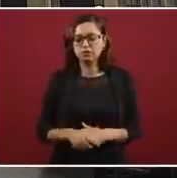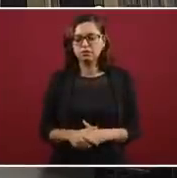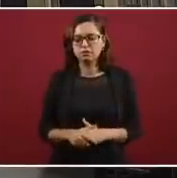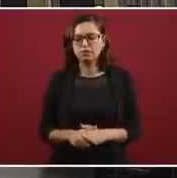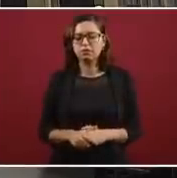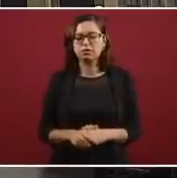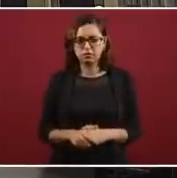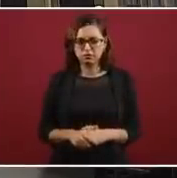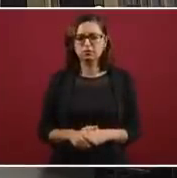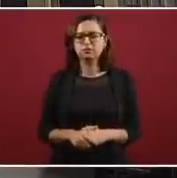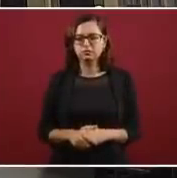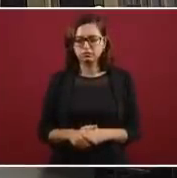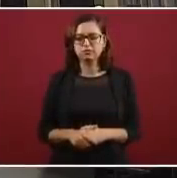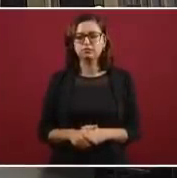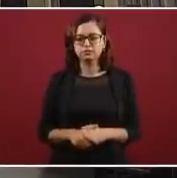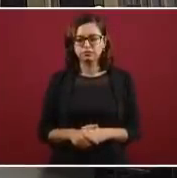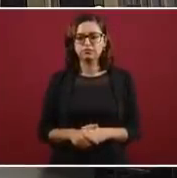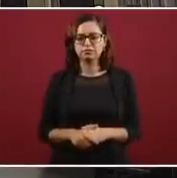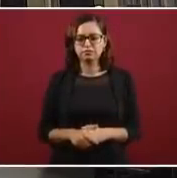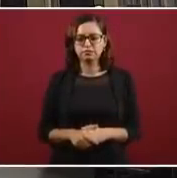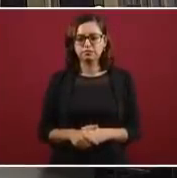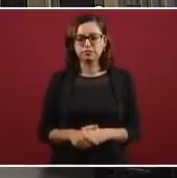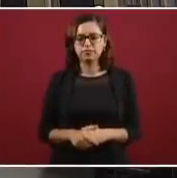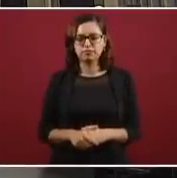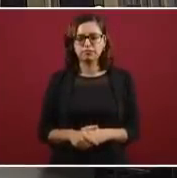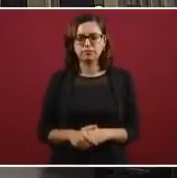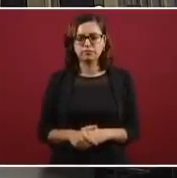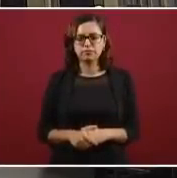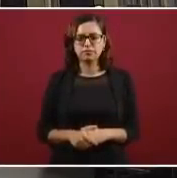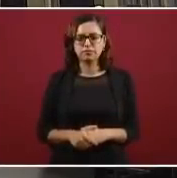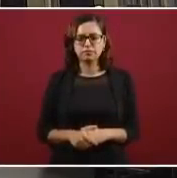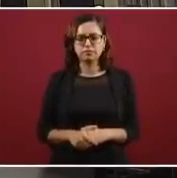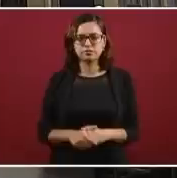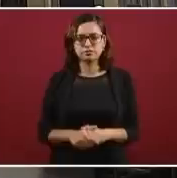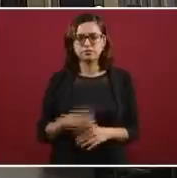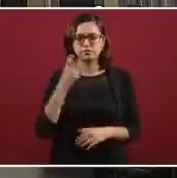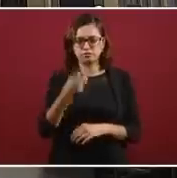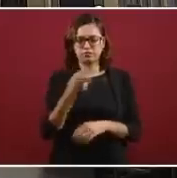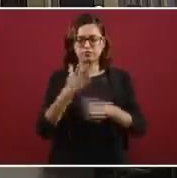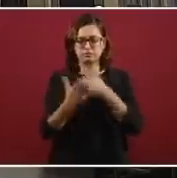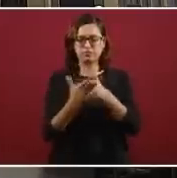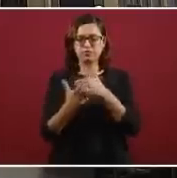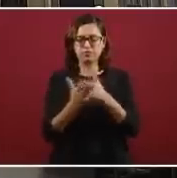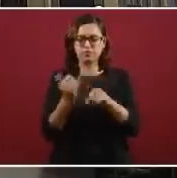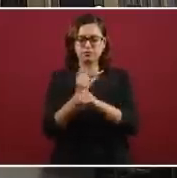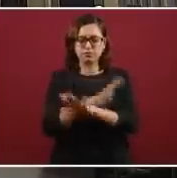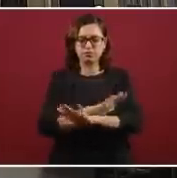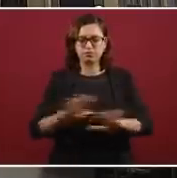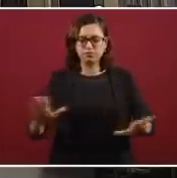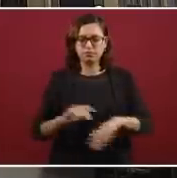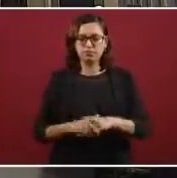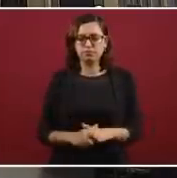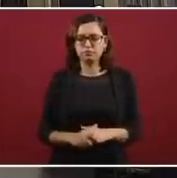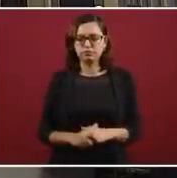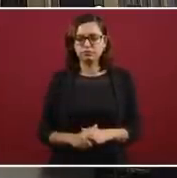Sí, habíamos quedado en tener un informe sobre esto. A ver,